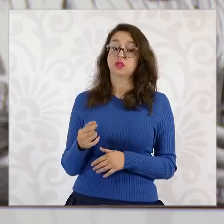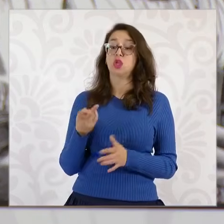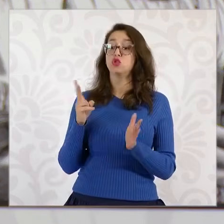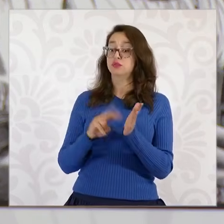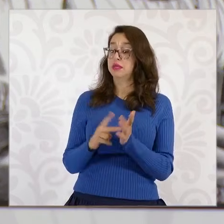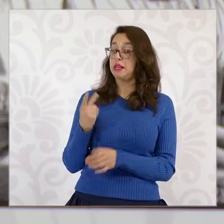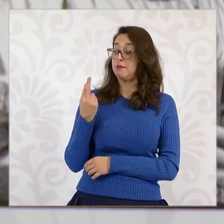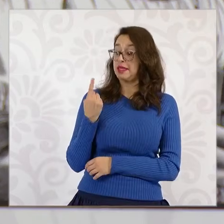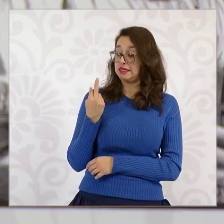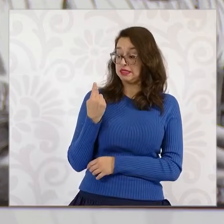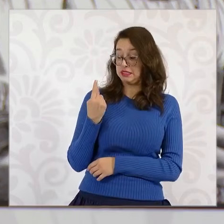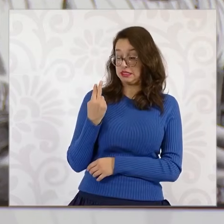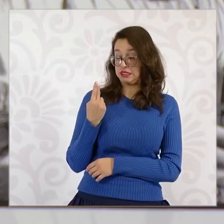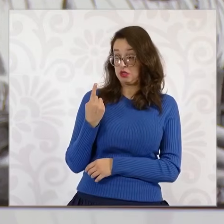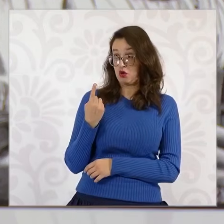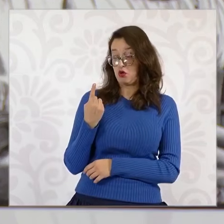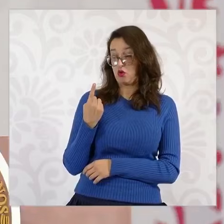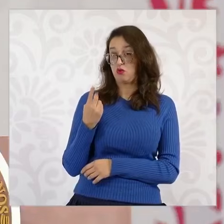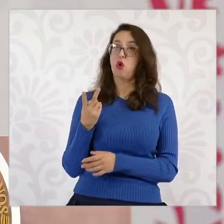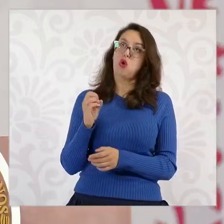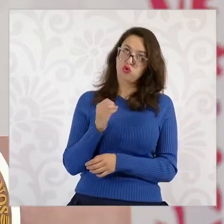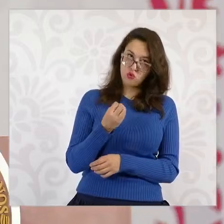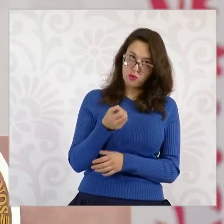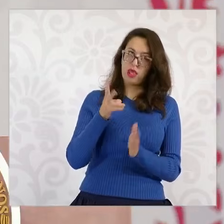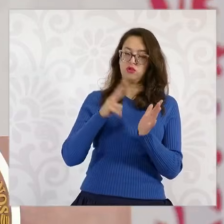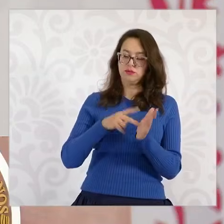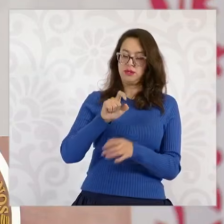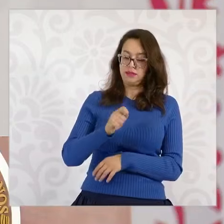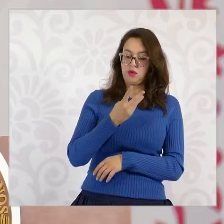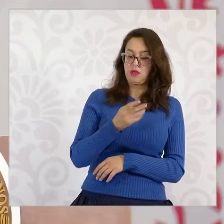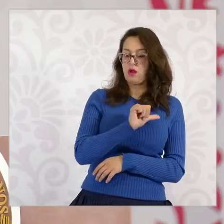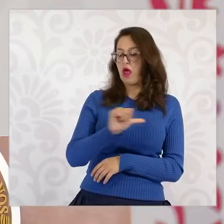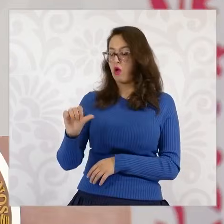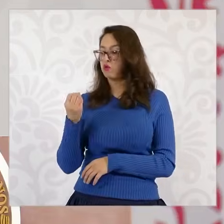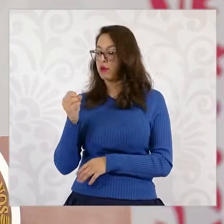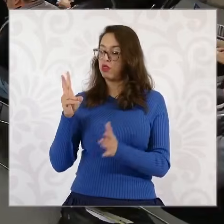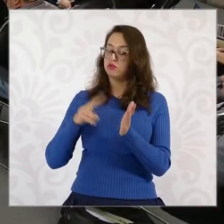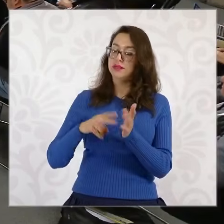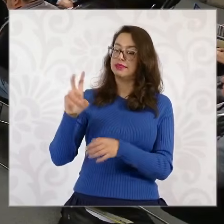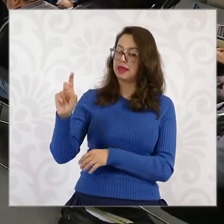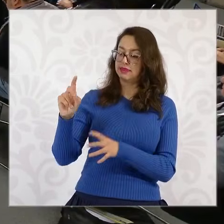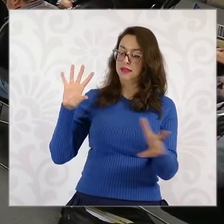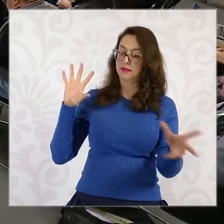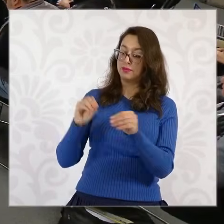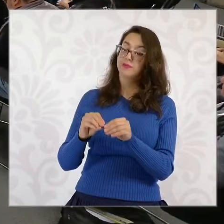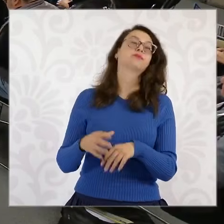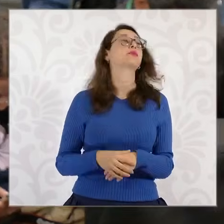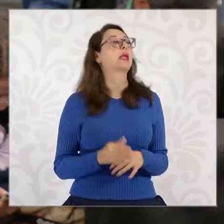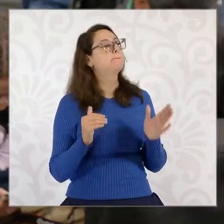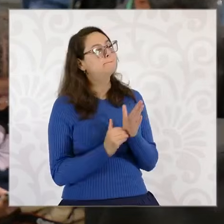2025, digamos, o de octubre de 2024 a octubre de 2030. Sí, porque la gráfica era en millones de